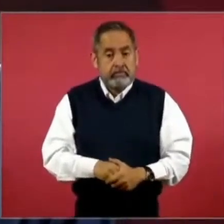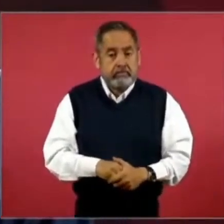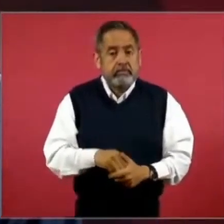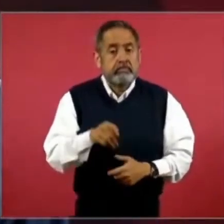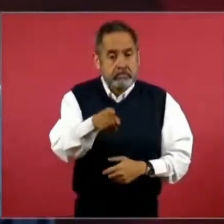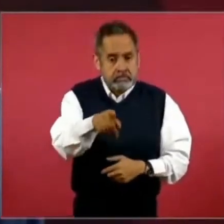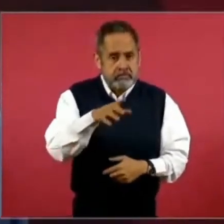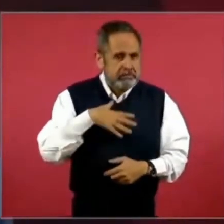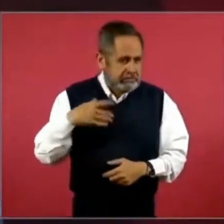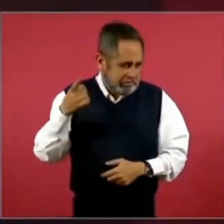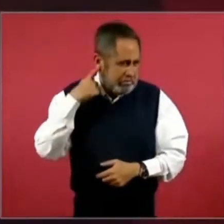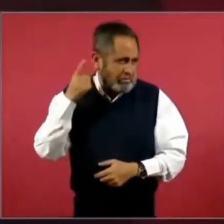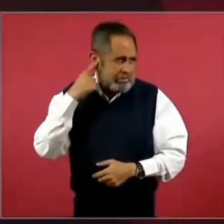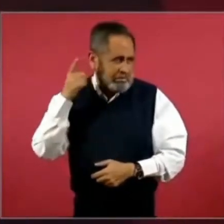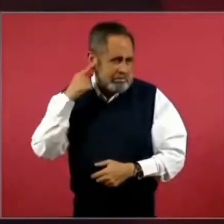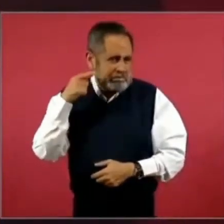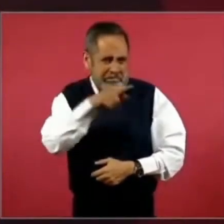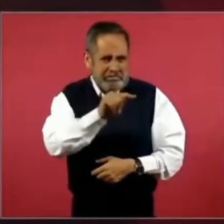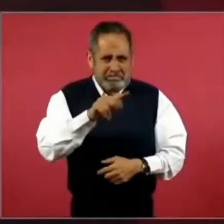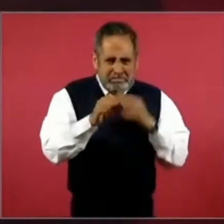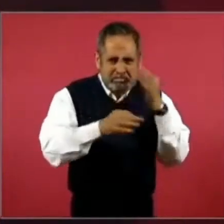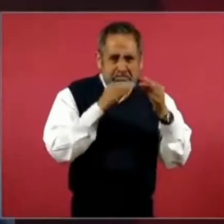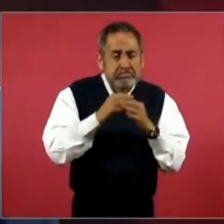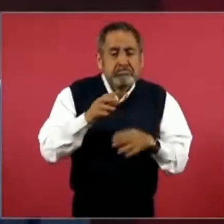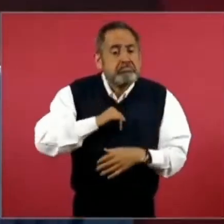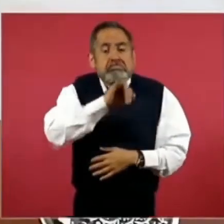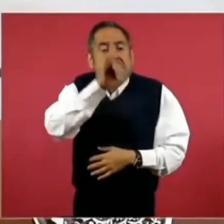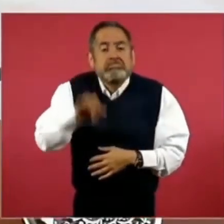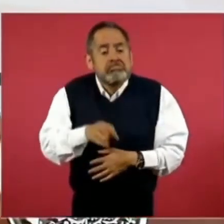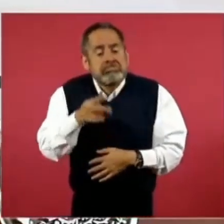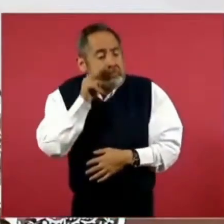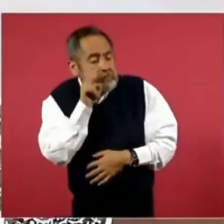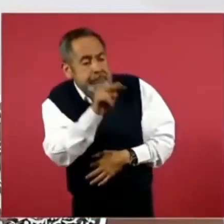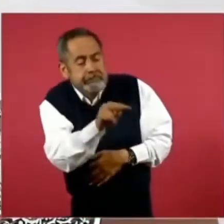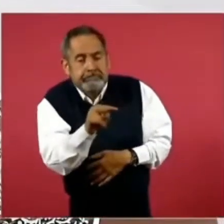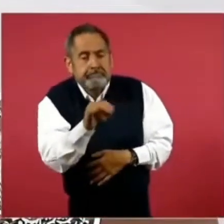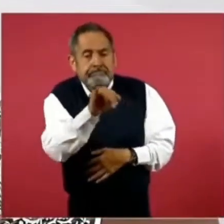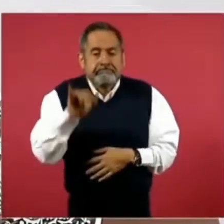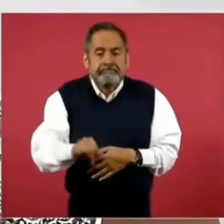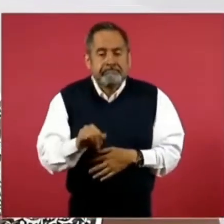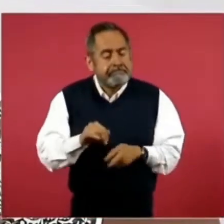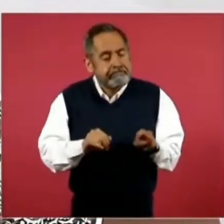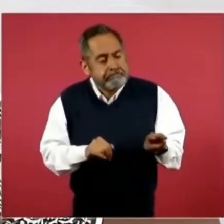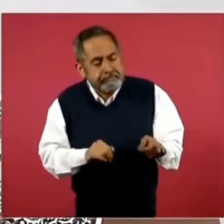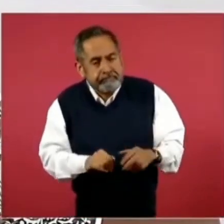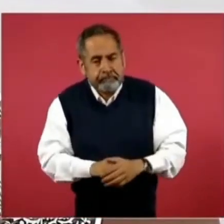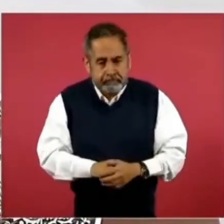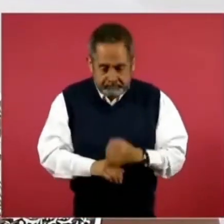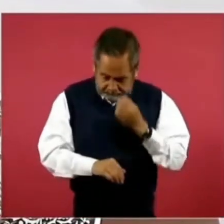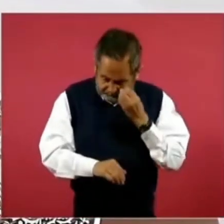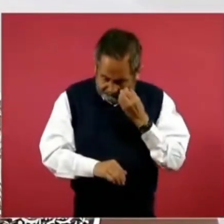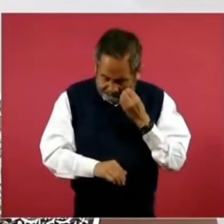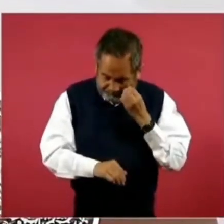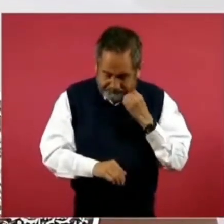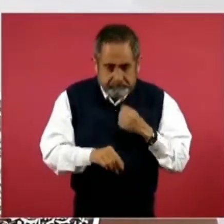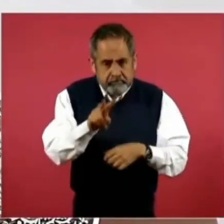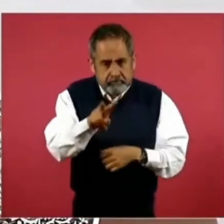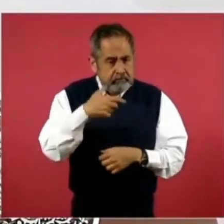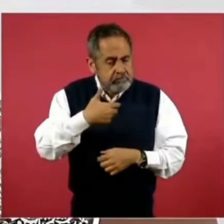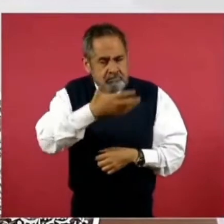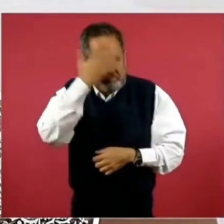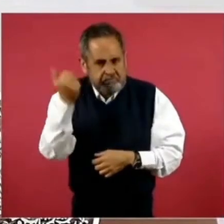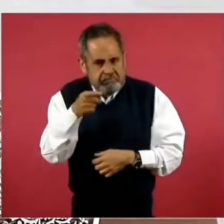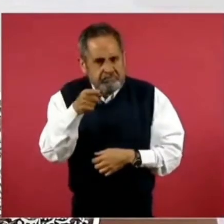escuchado del programa nunca lo he visto este no